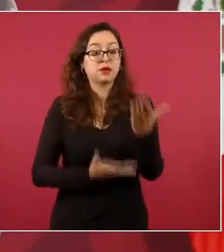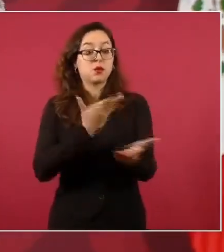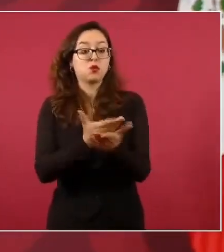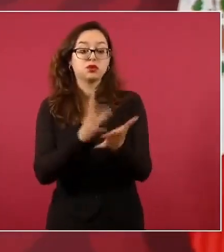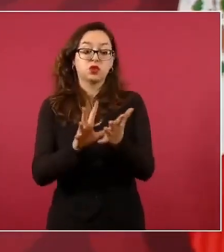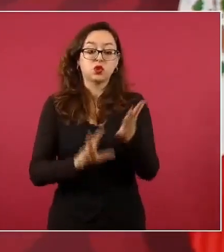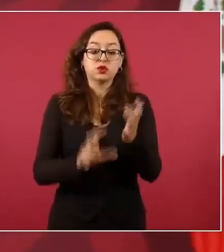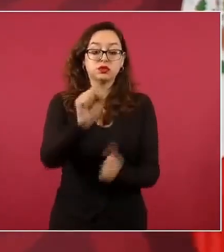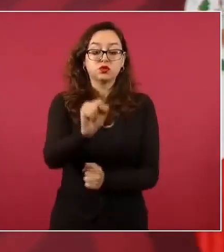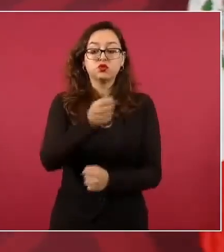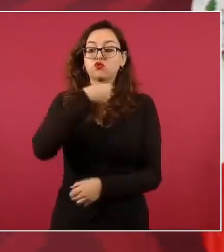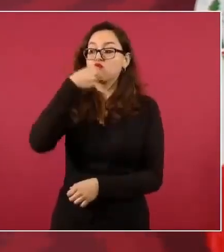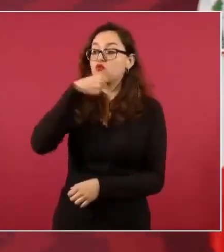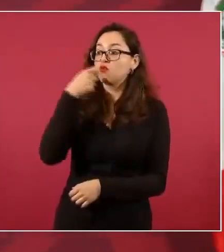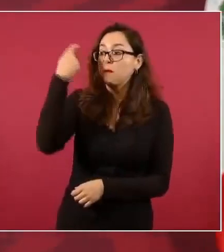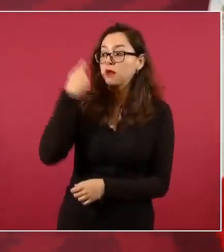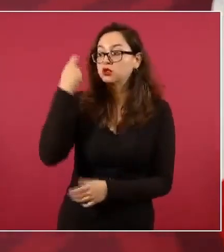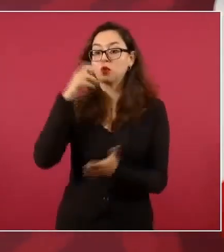estuvieron en contra.